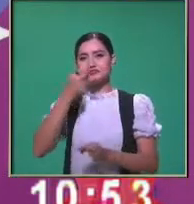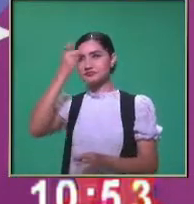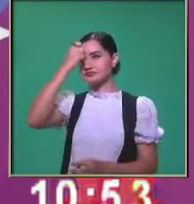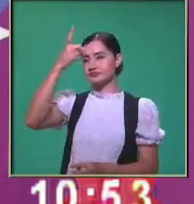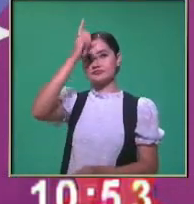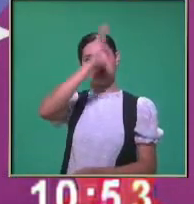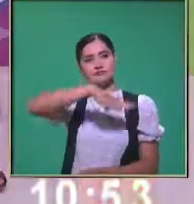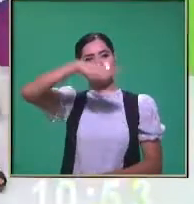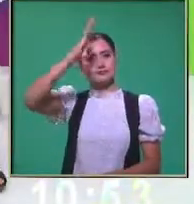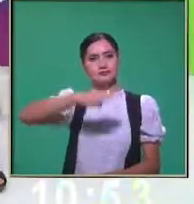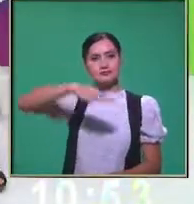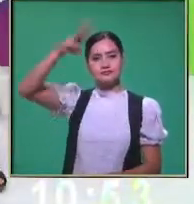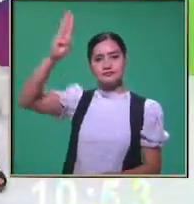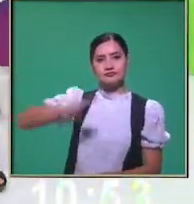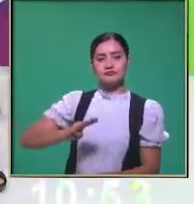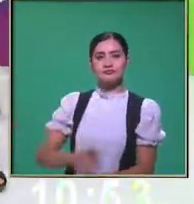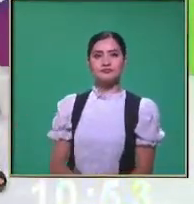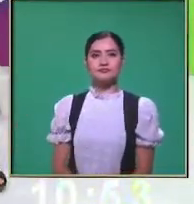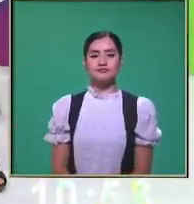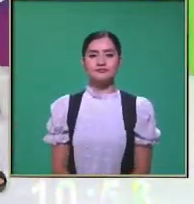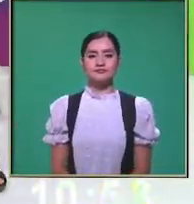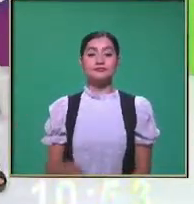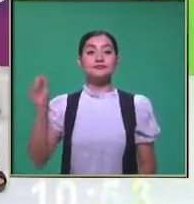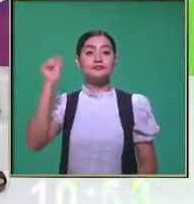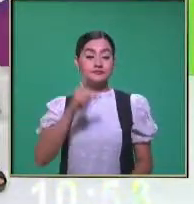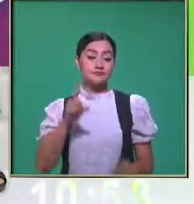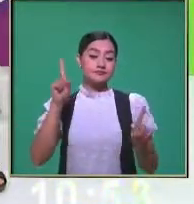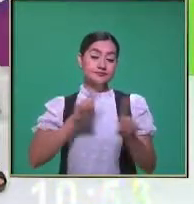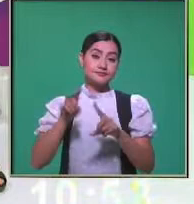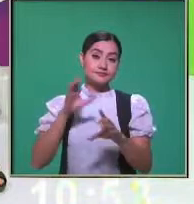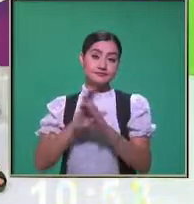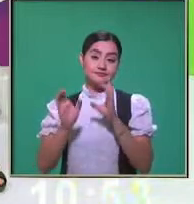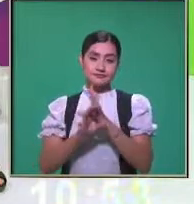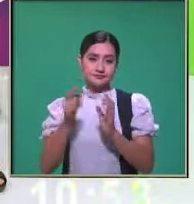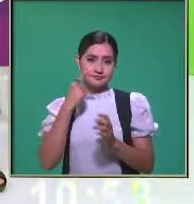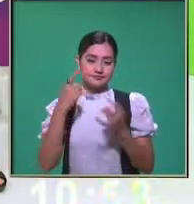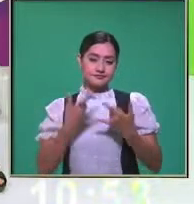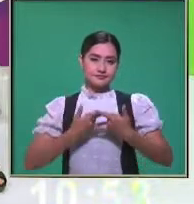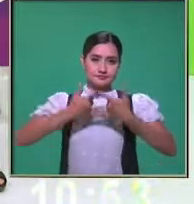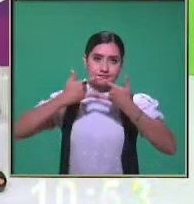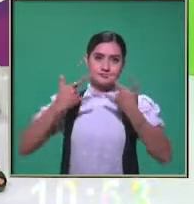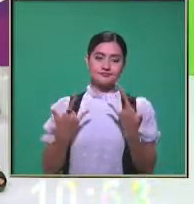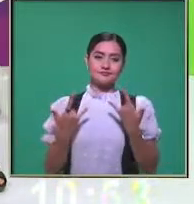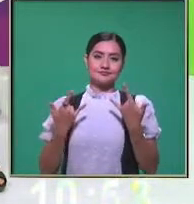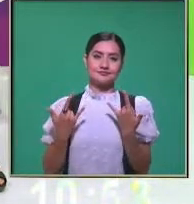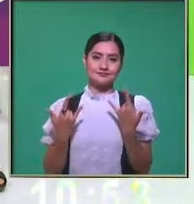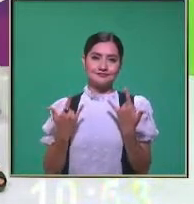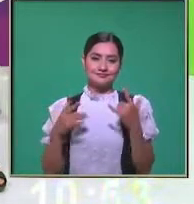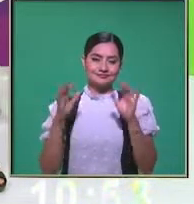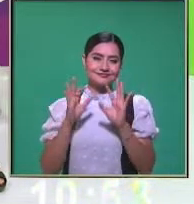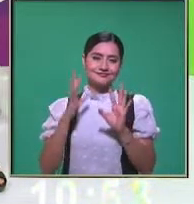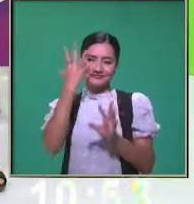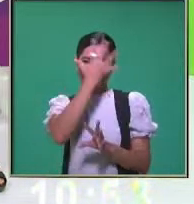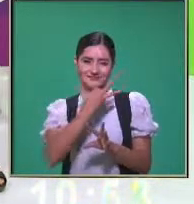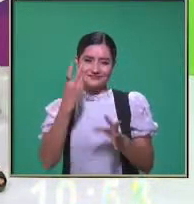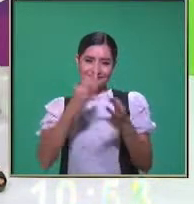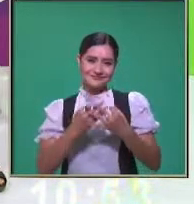y hablando todavía de los elementos naturales, pues traemos un cuento, porque claro, ya saben que no puede haber programa sin